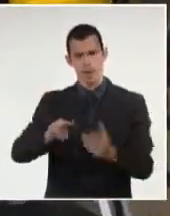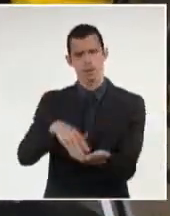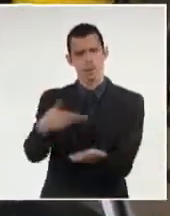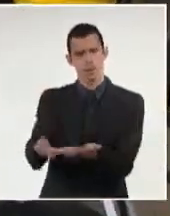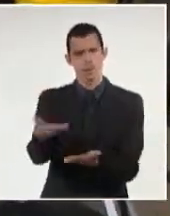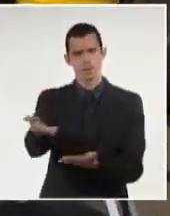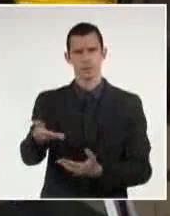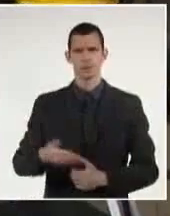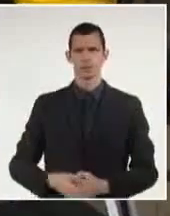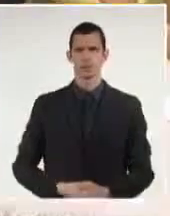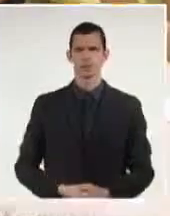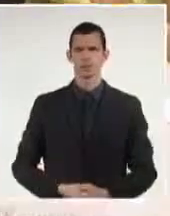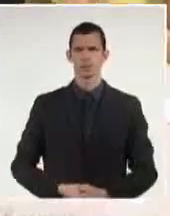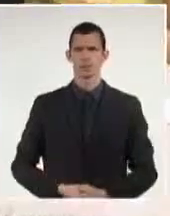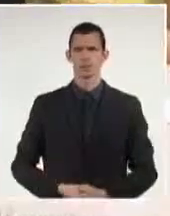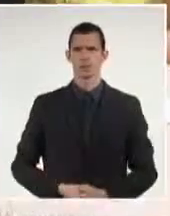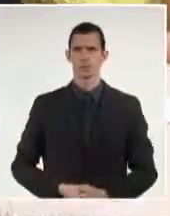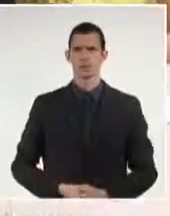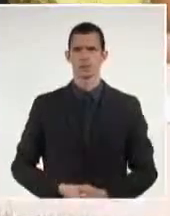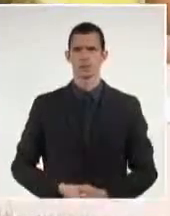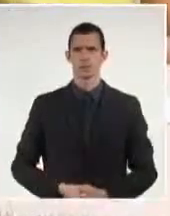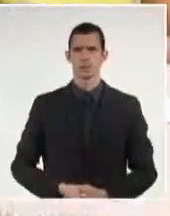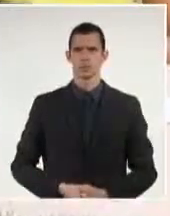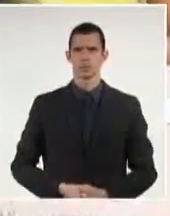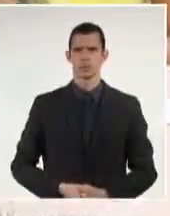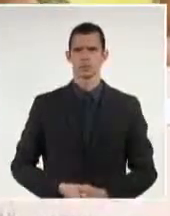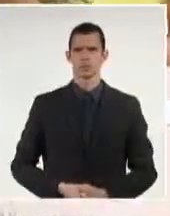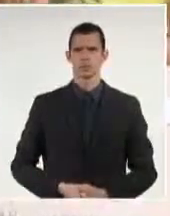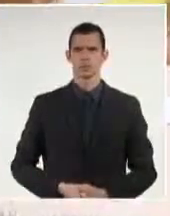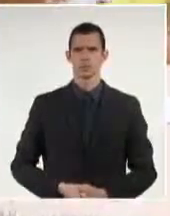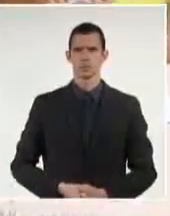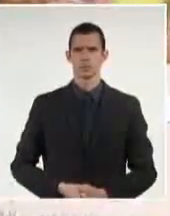Santiago Martí y Dailin Herrera Vallar, Sistema Informativo de la Televisión Cubana.